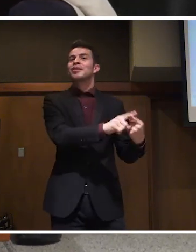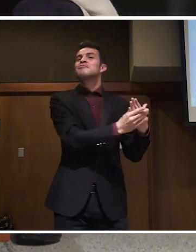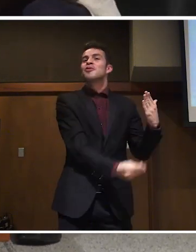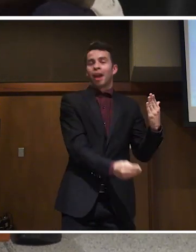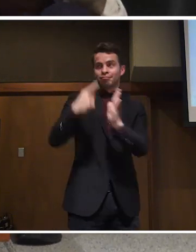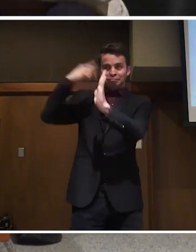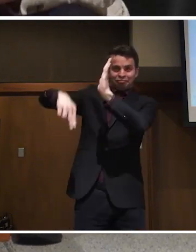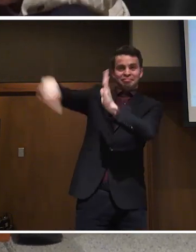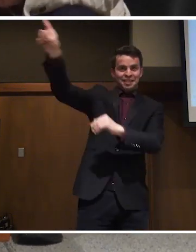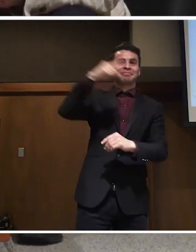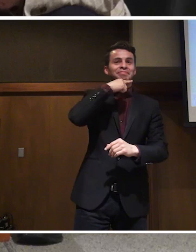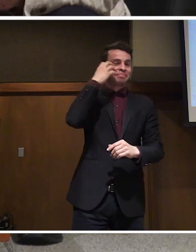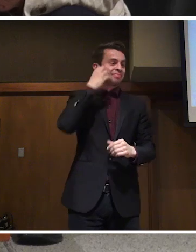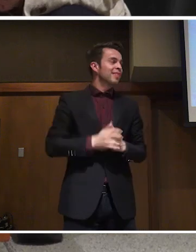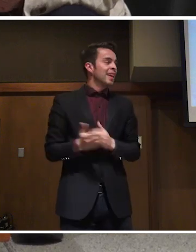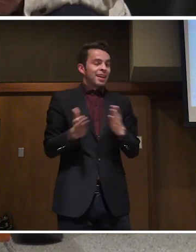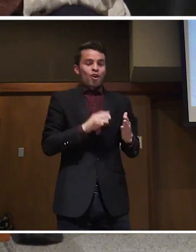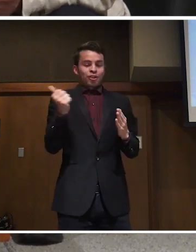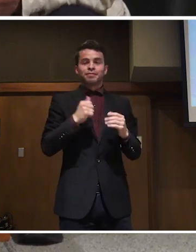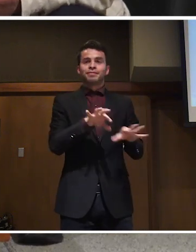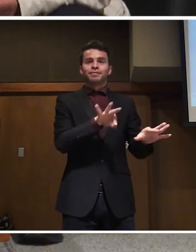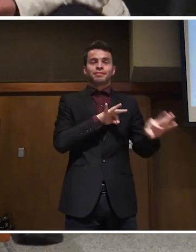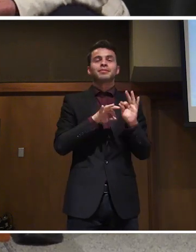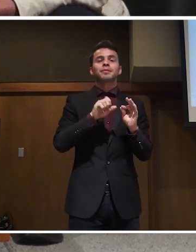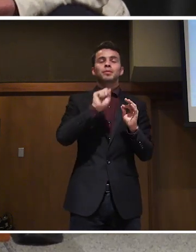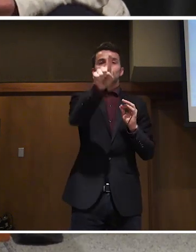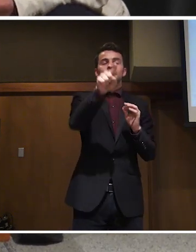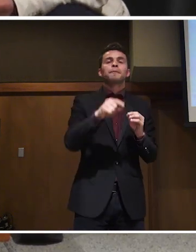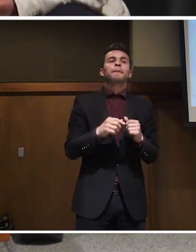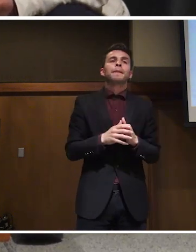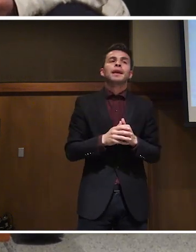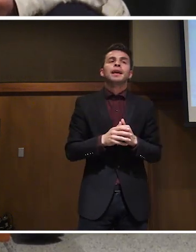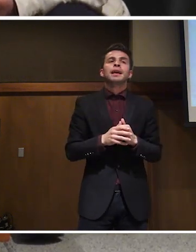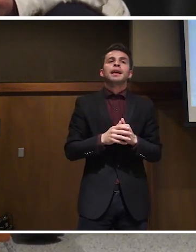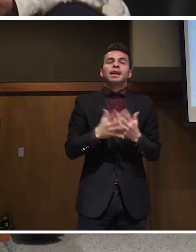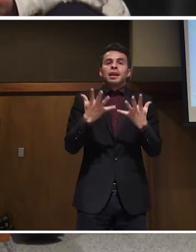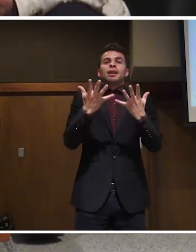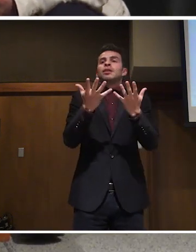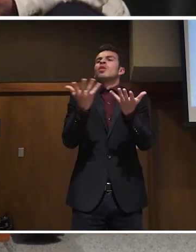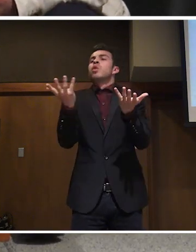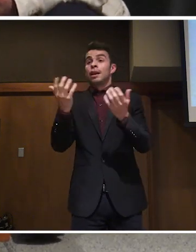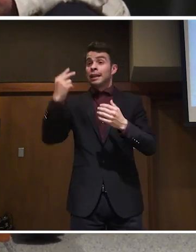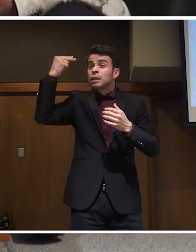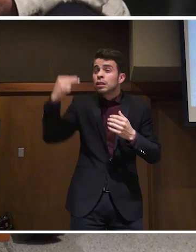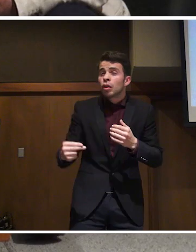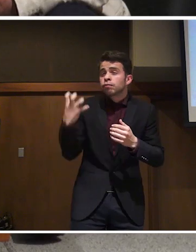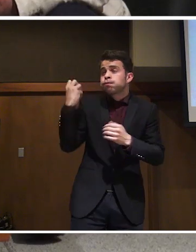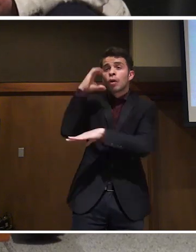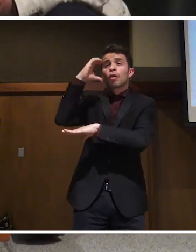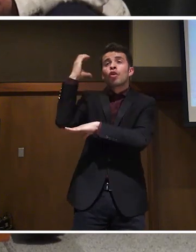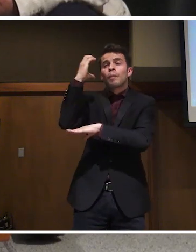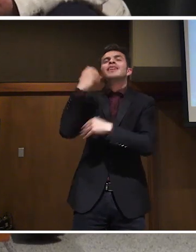yo. ¿Qué recomendaciones de lectura nos puede hacer para conocer la historia de